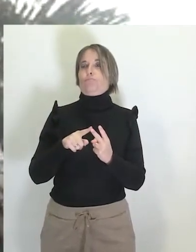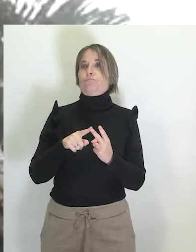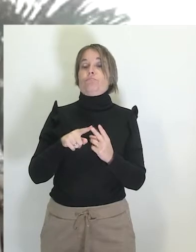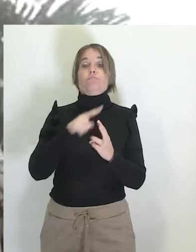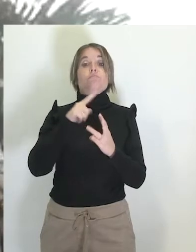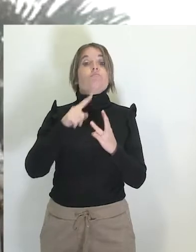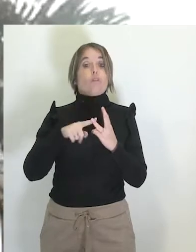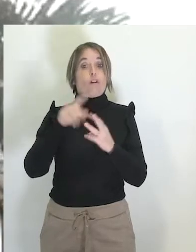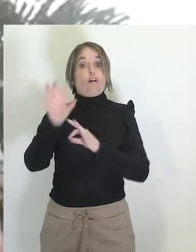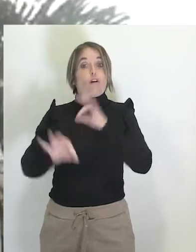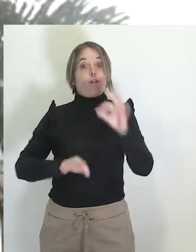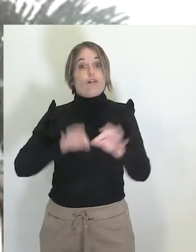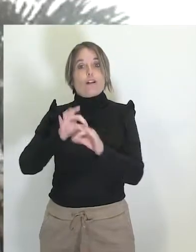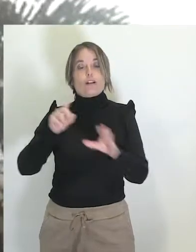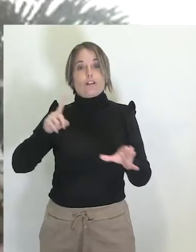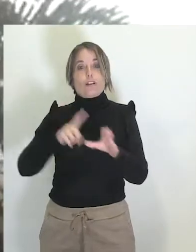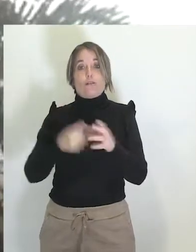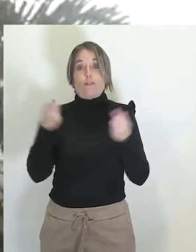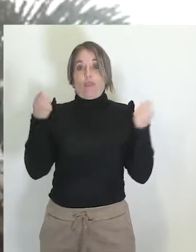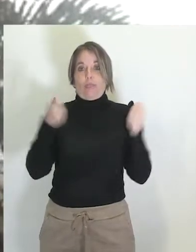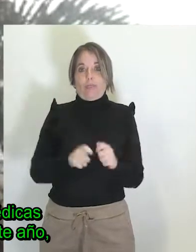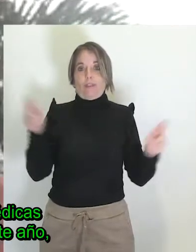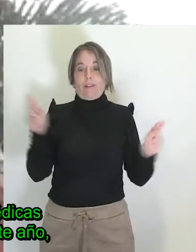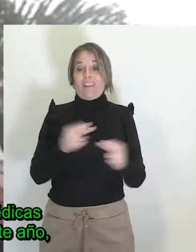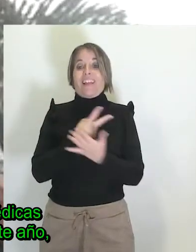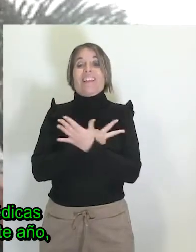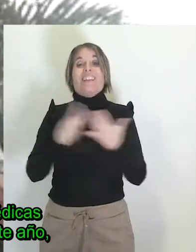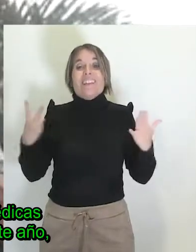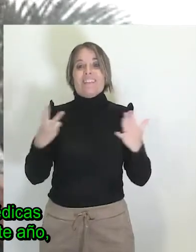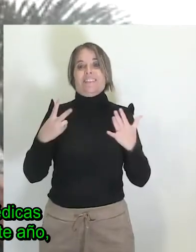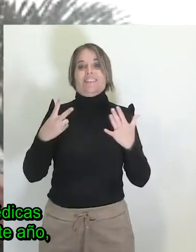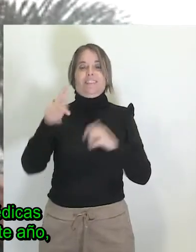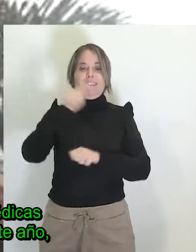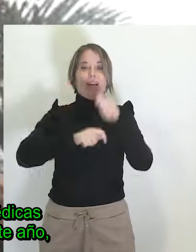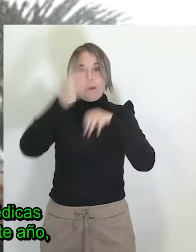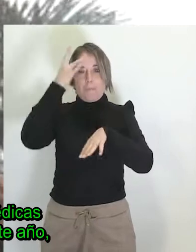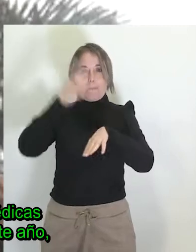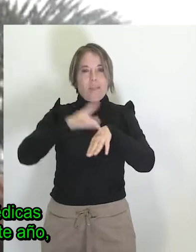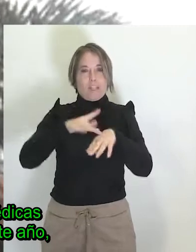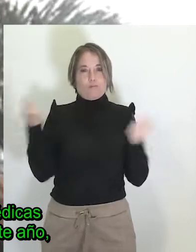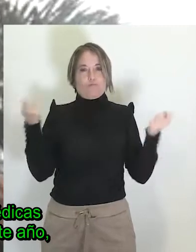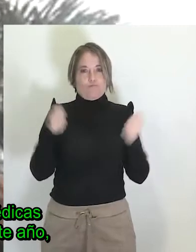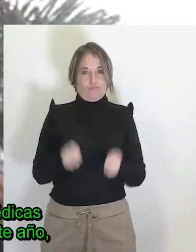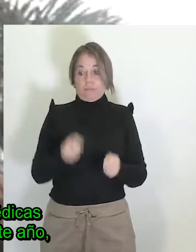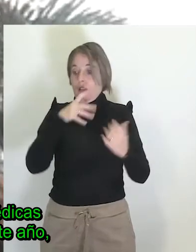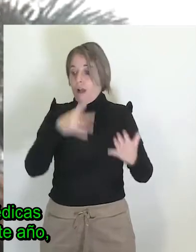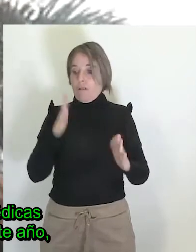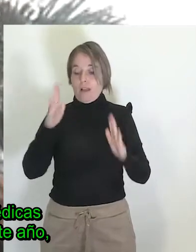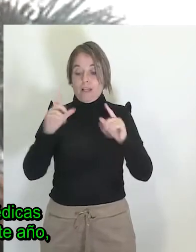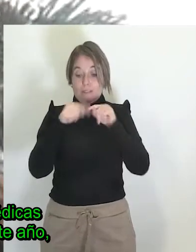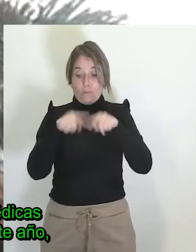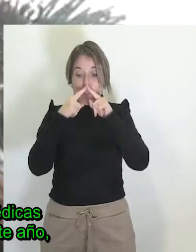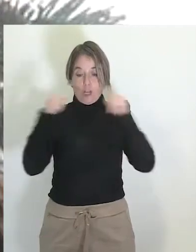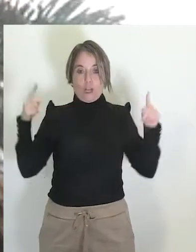sido las organizaciones a las que pertenecían canceladas, al menos 17 organizaciones médicas fueron canceladas ahorita, en